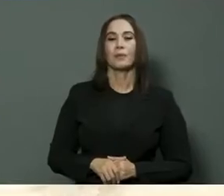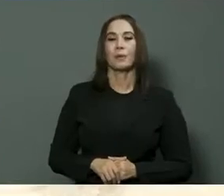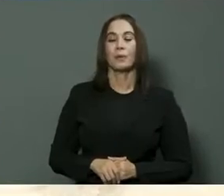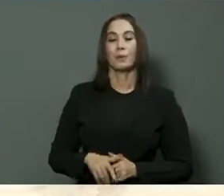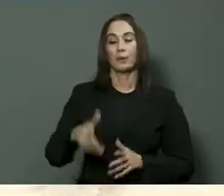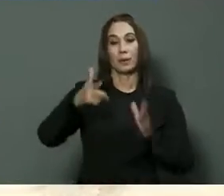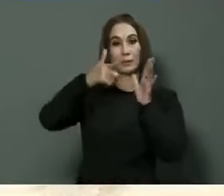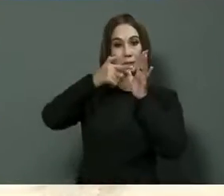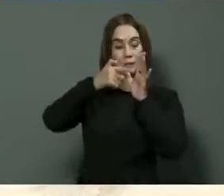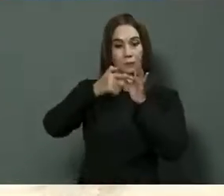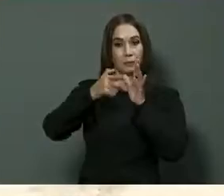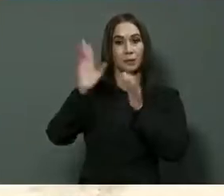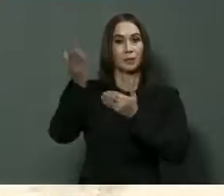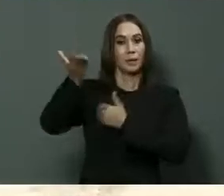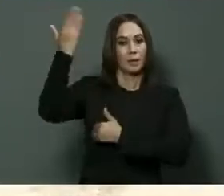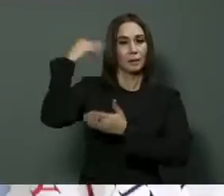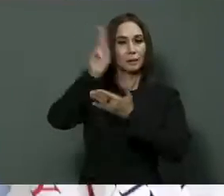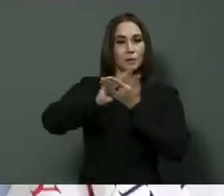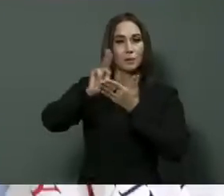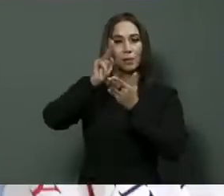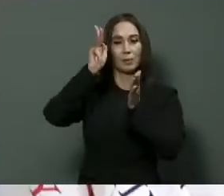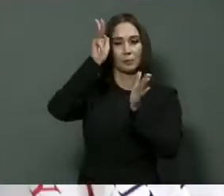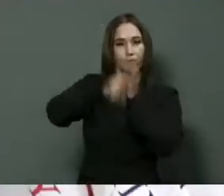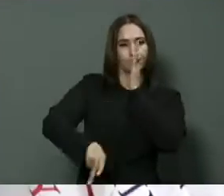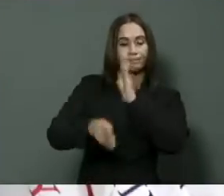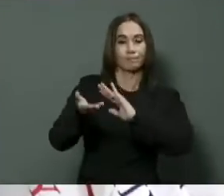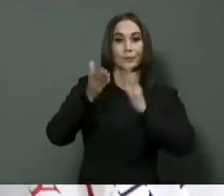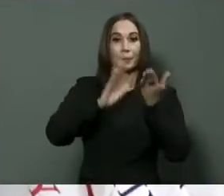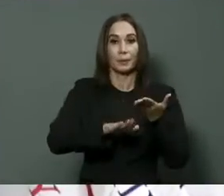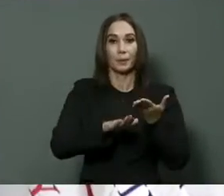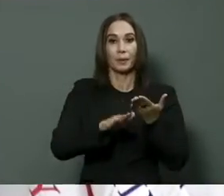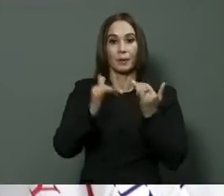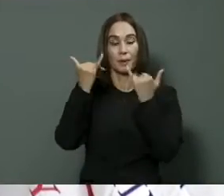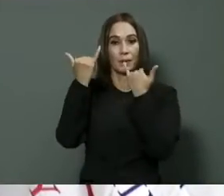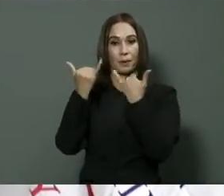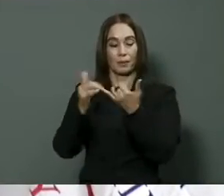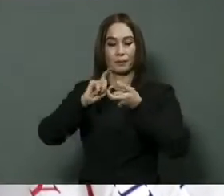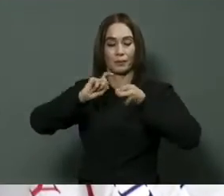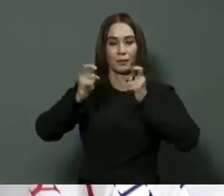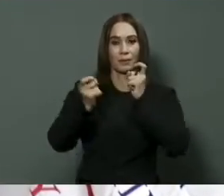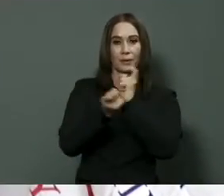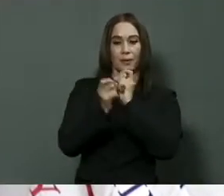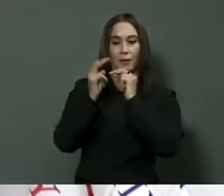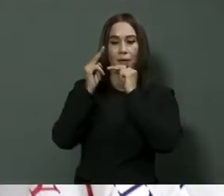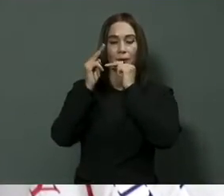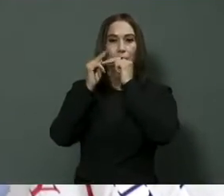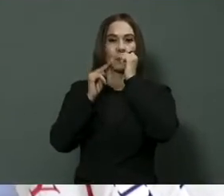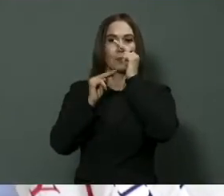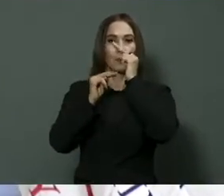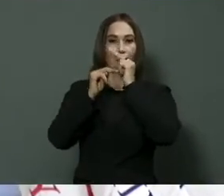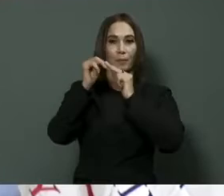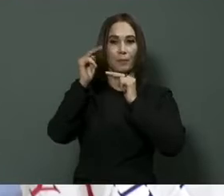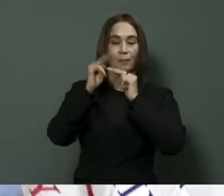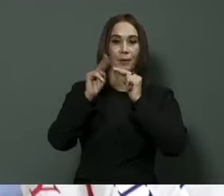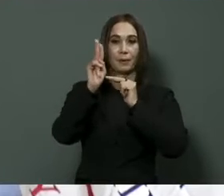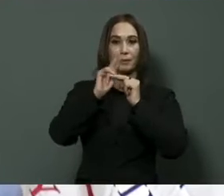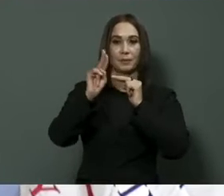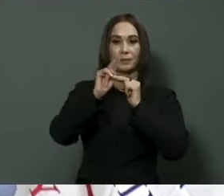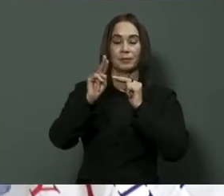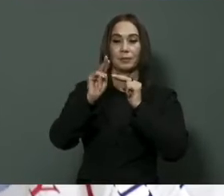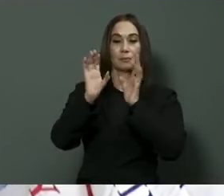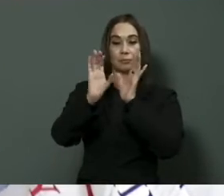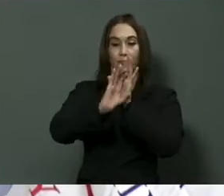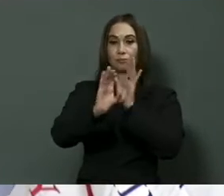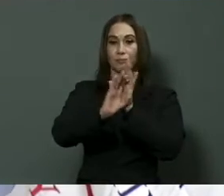que antes eran utilizadas para matar seres humanos, ahora nosotros las vamos a utilizar como